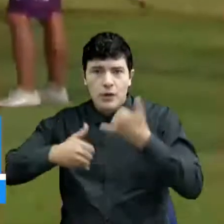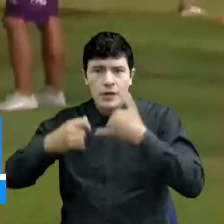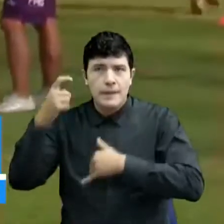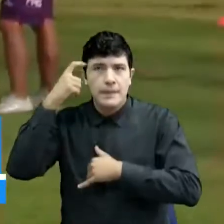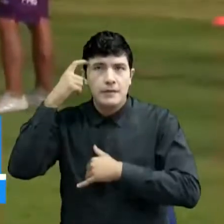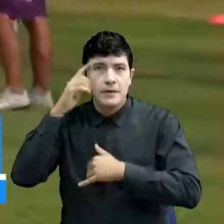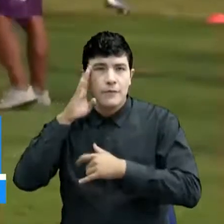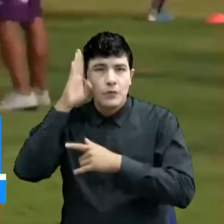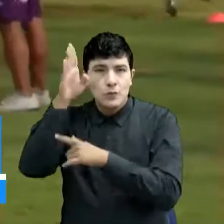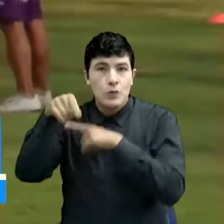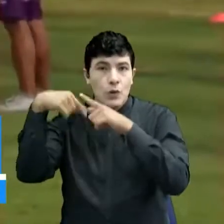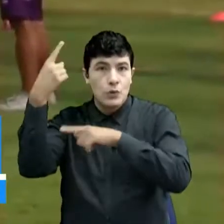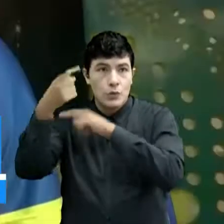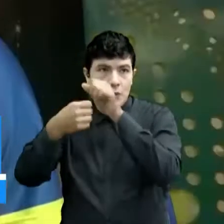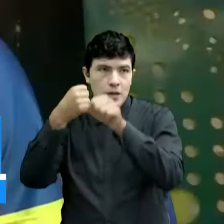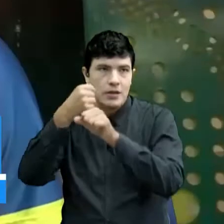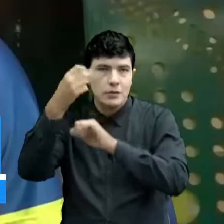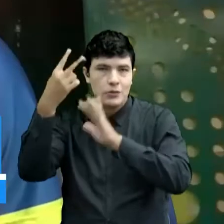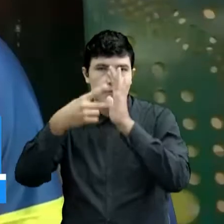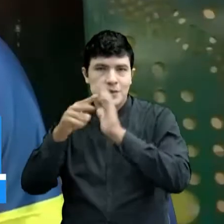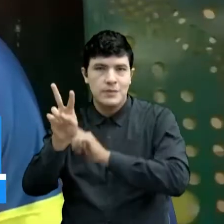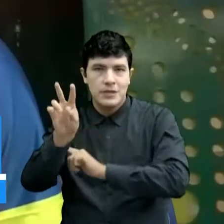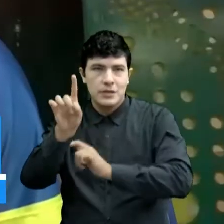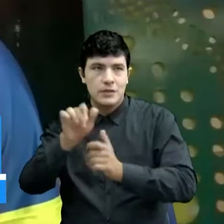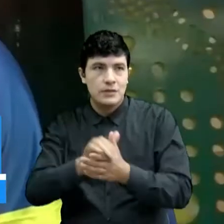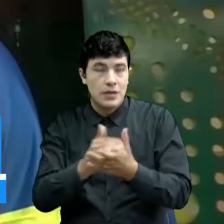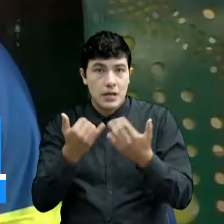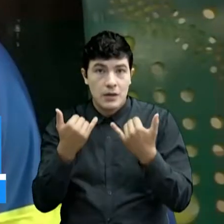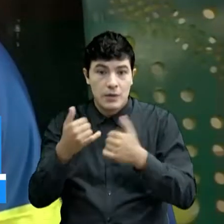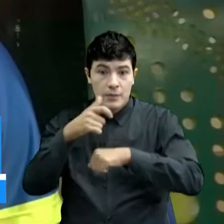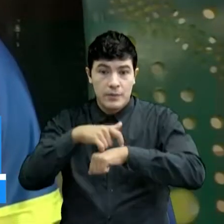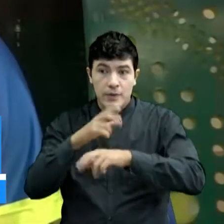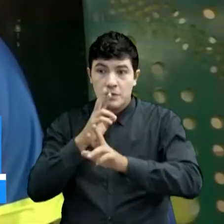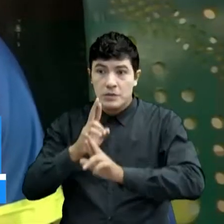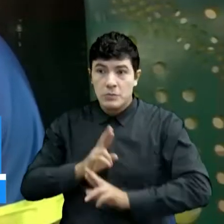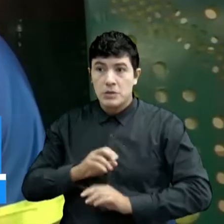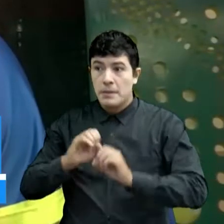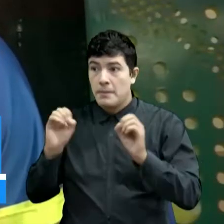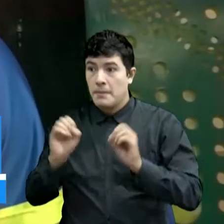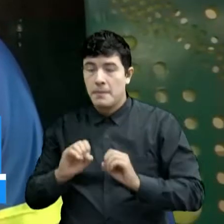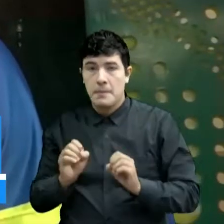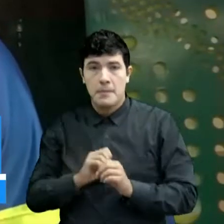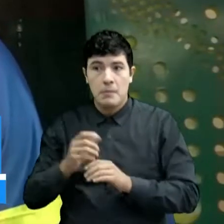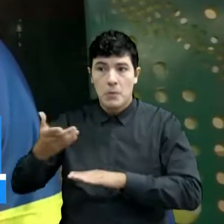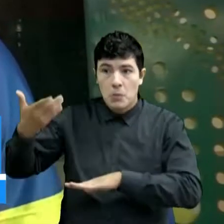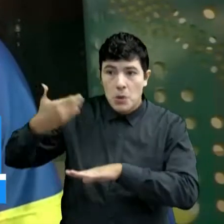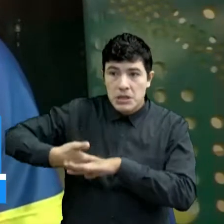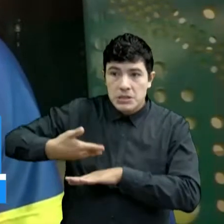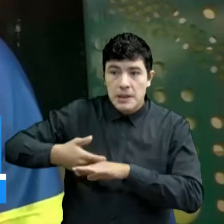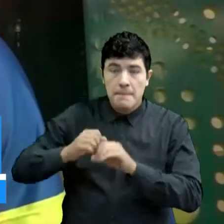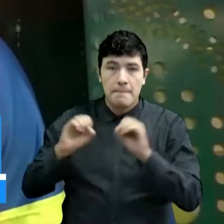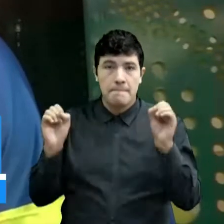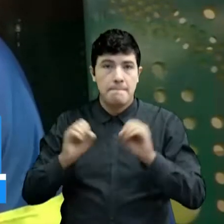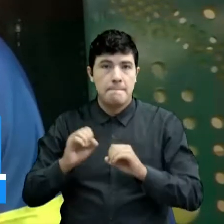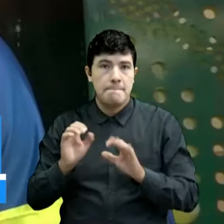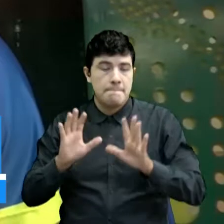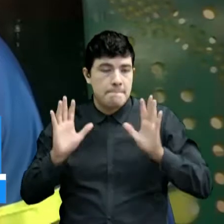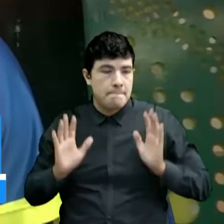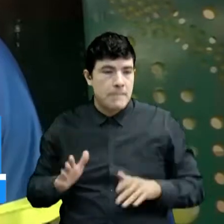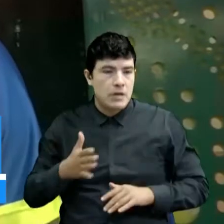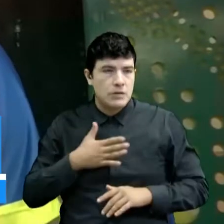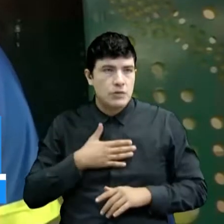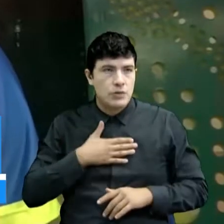en su futuro del año 2021. Hasta el momento no me han dicho nada, no me han propuesto nada, entonces mi idea